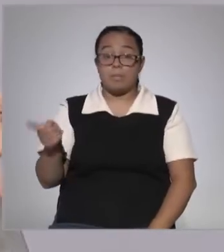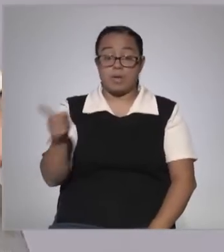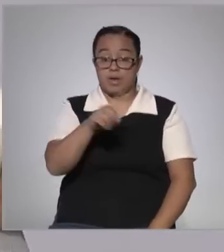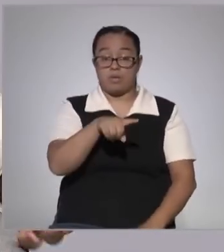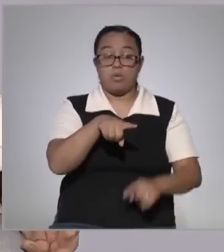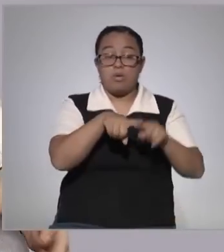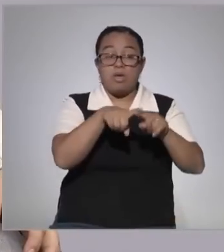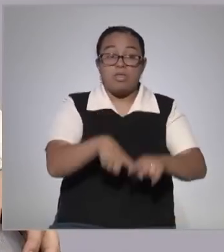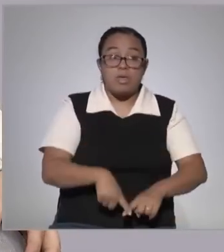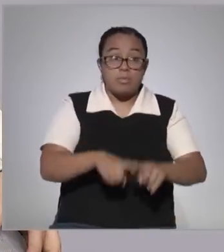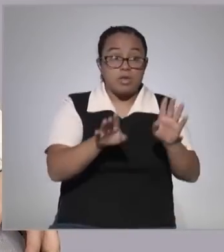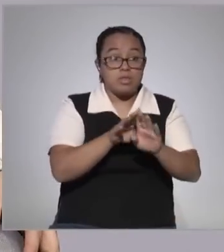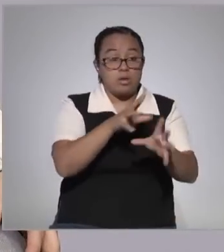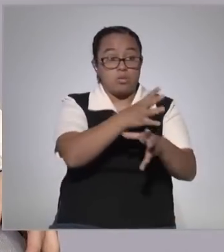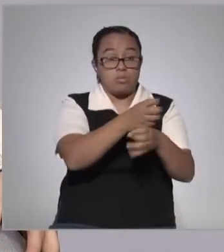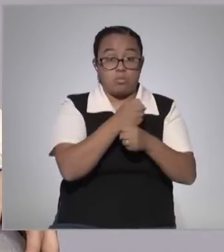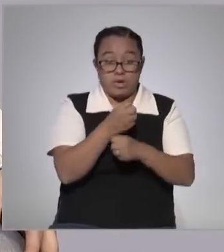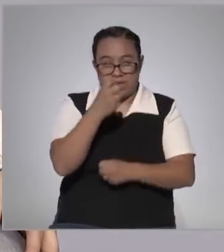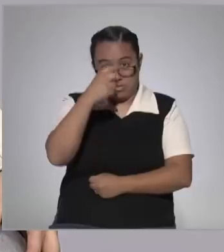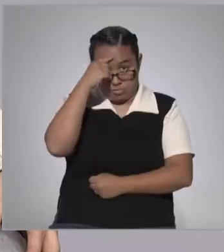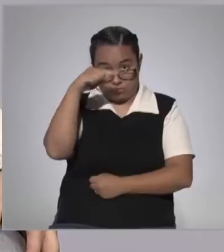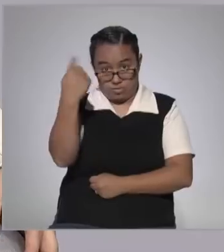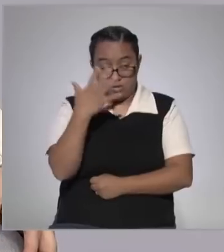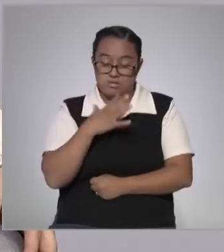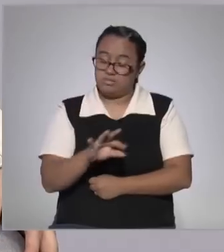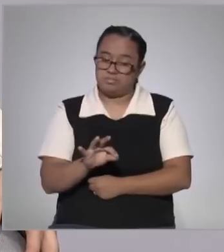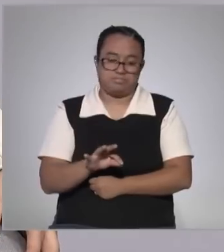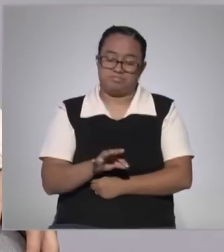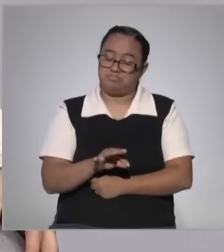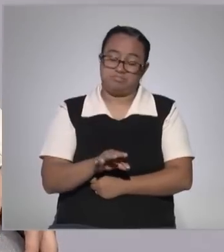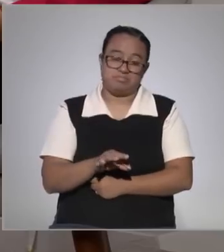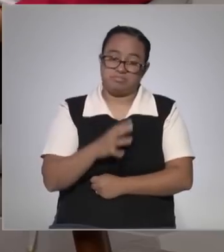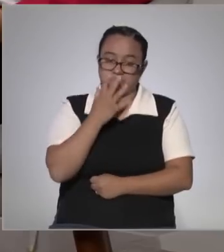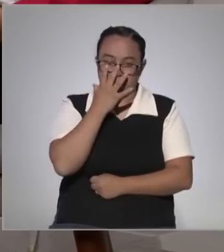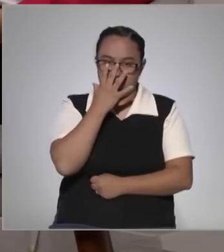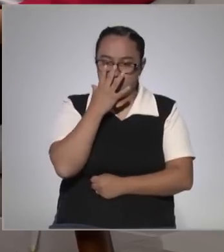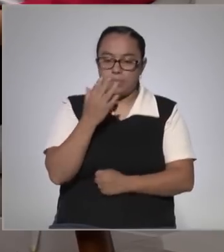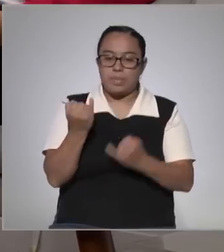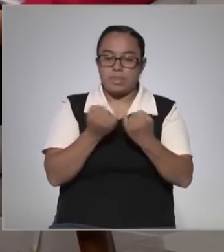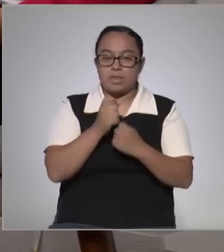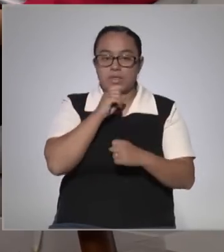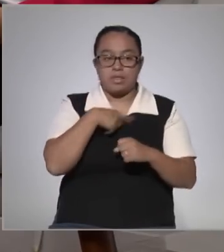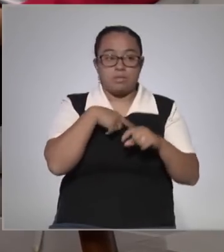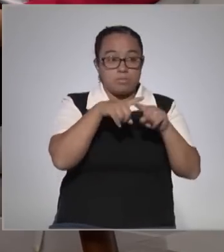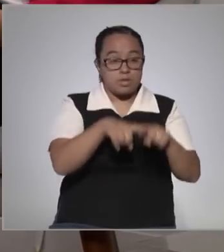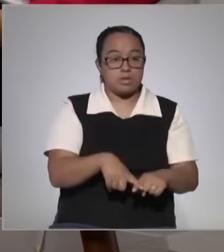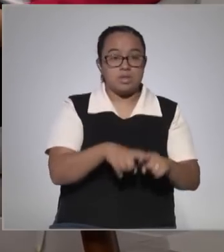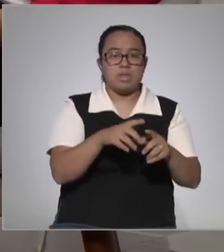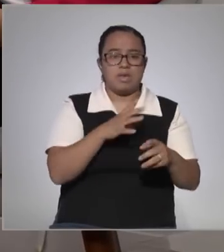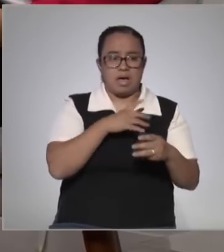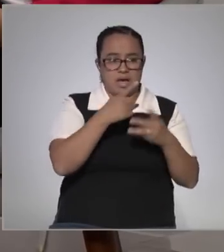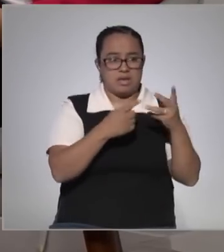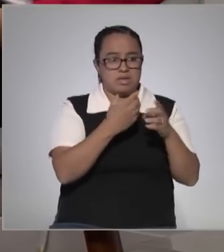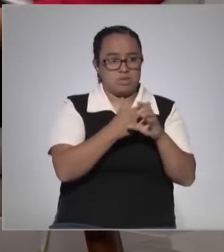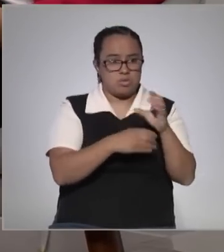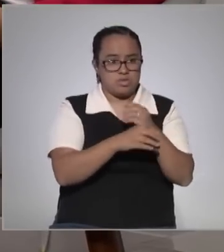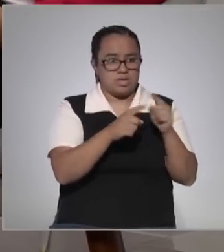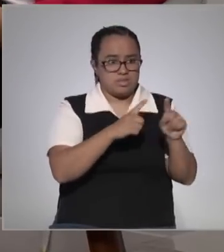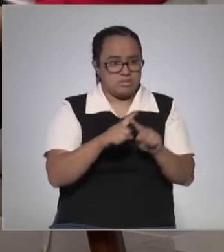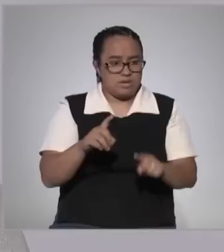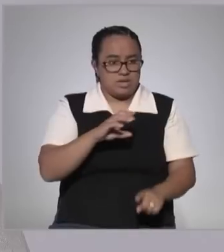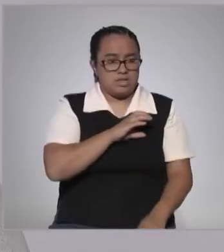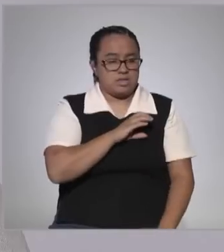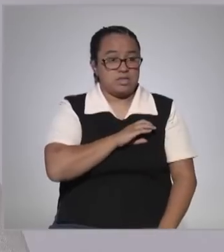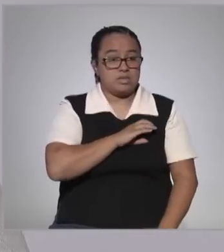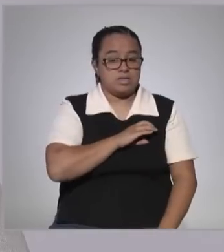es cualquier cosa. La codependencia también tiene que ver con una serie de afectos en donde yo estoy